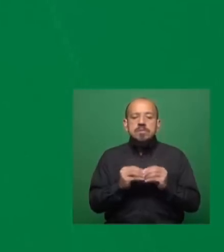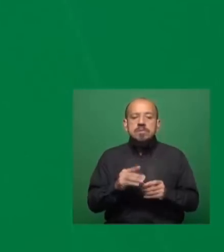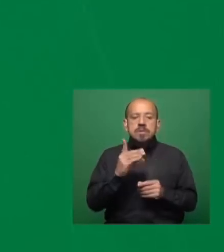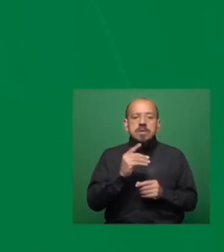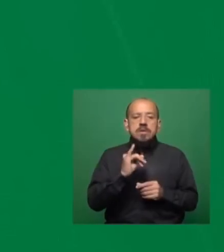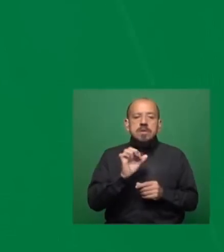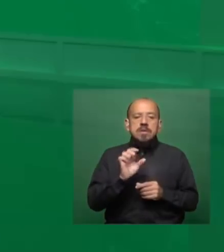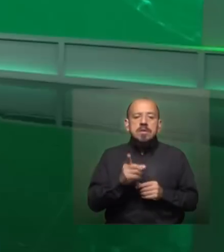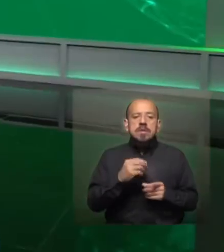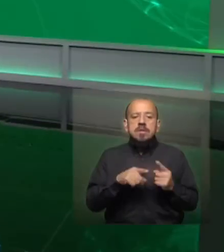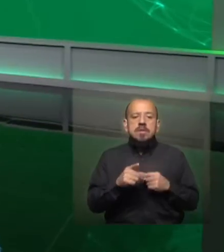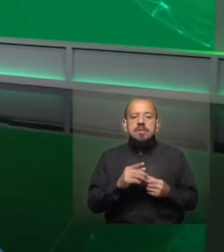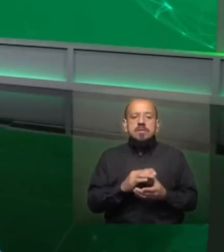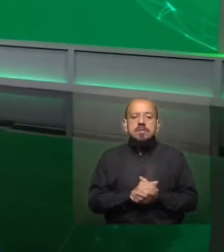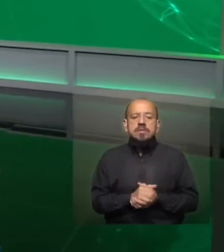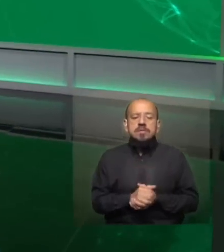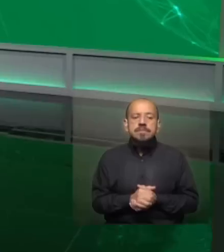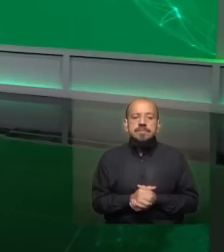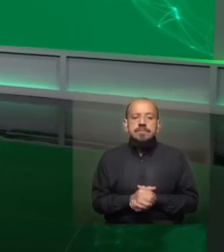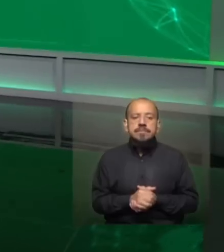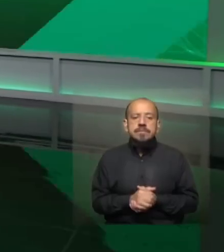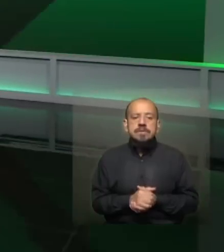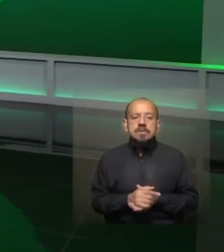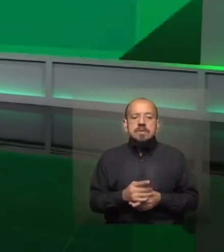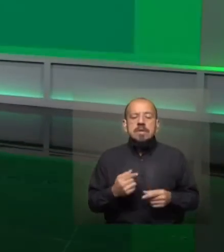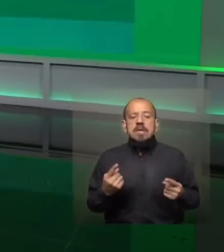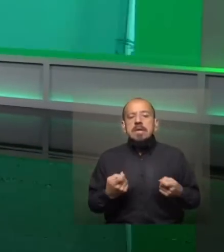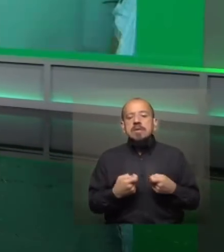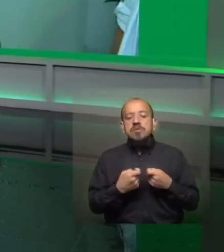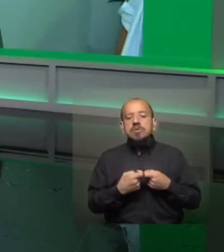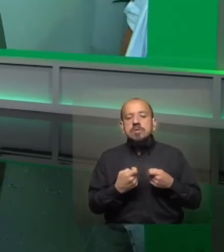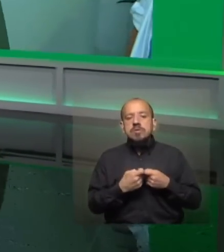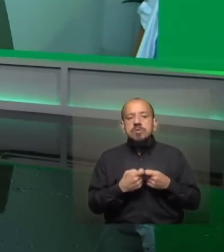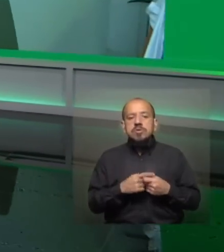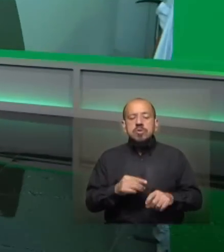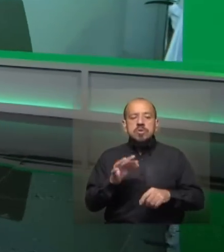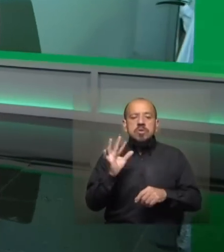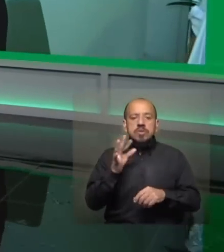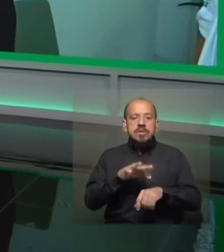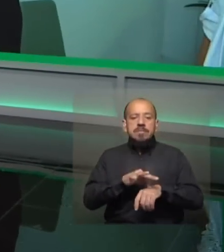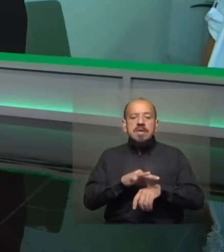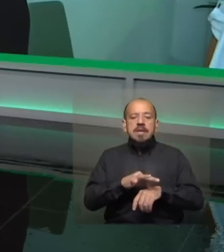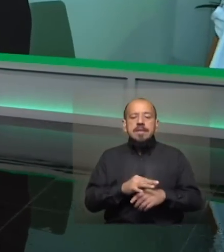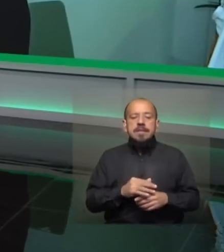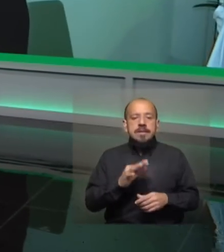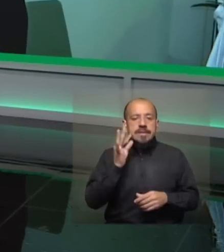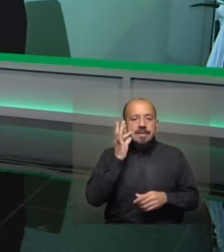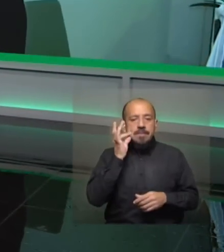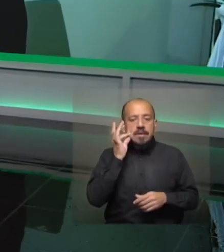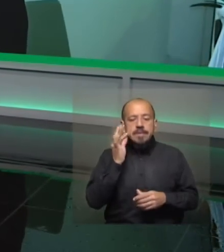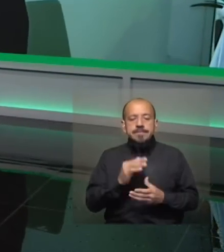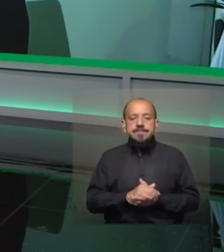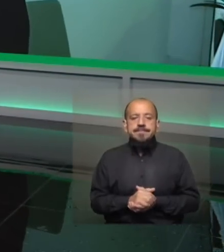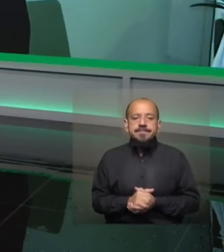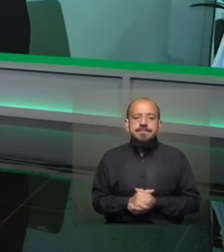Martínez que se encuentra en la sociedad de dermatología Diego cómo estás Mariana